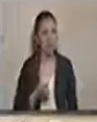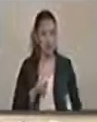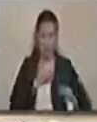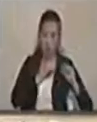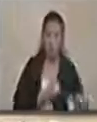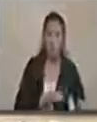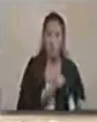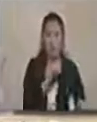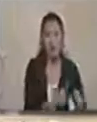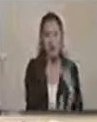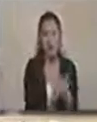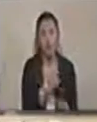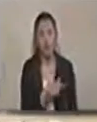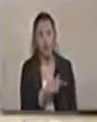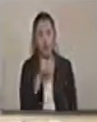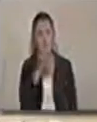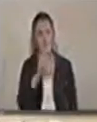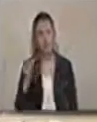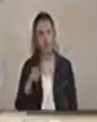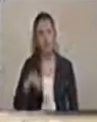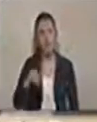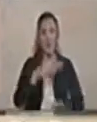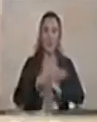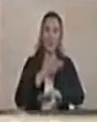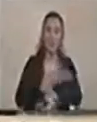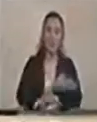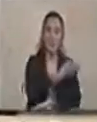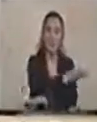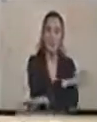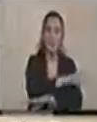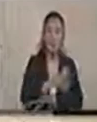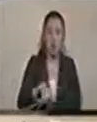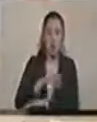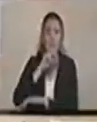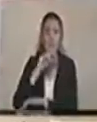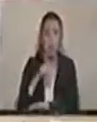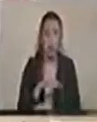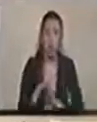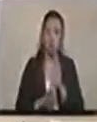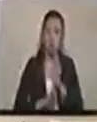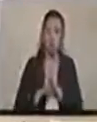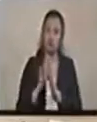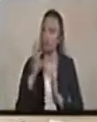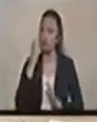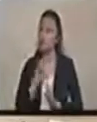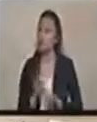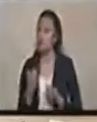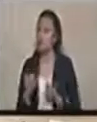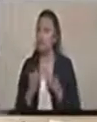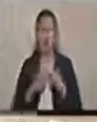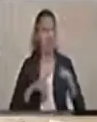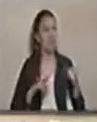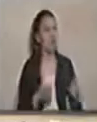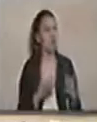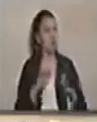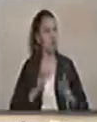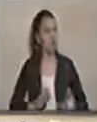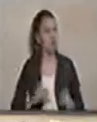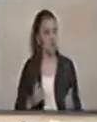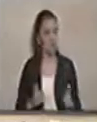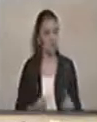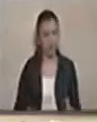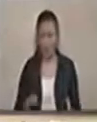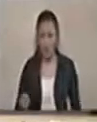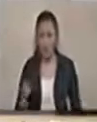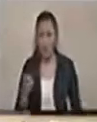los habitantes del Bronx están desarrollando libremente su personalidad? O un niño de 8 años que lo